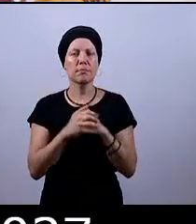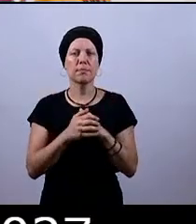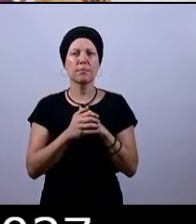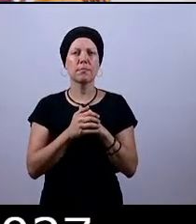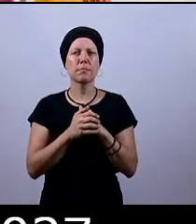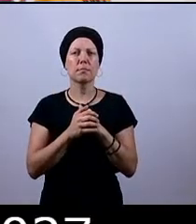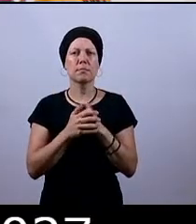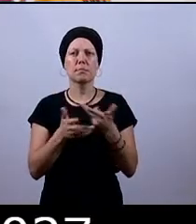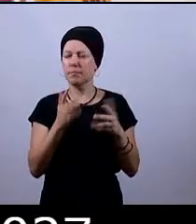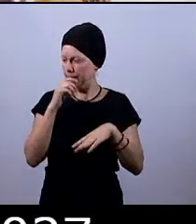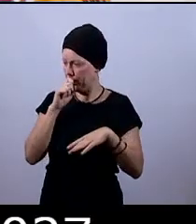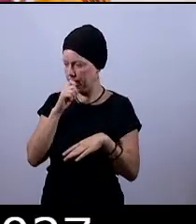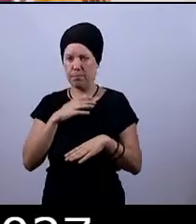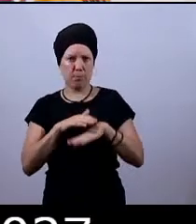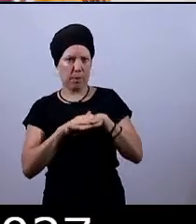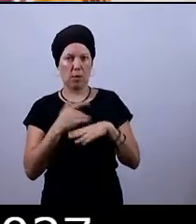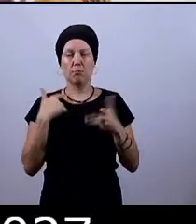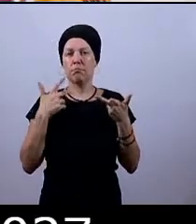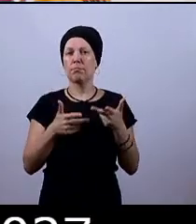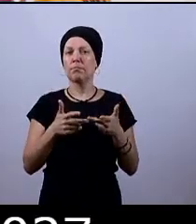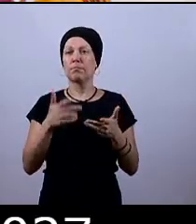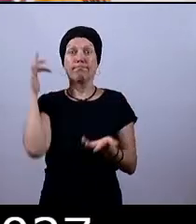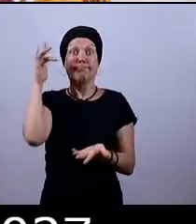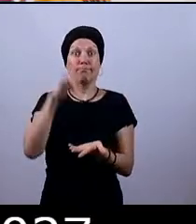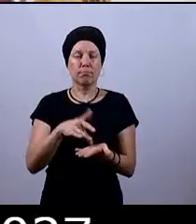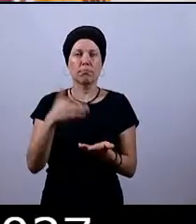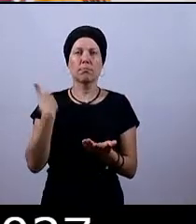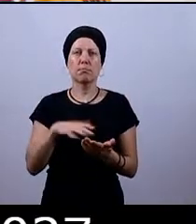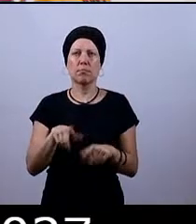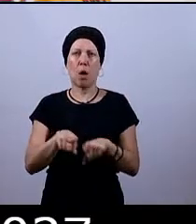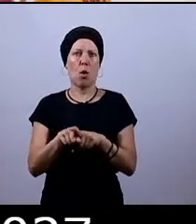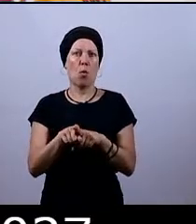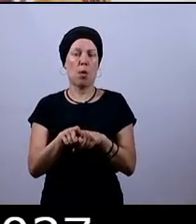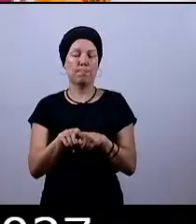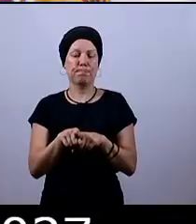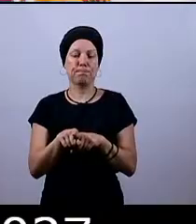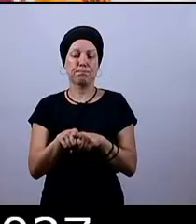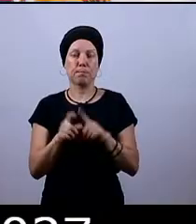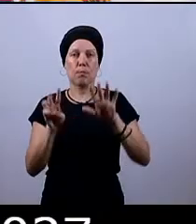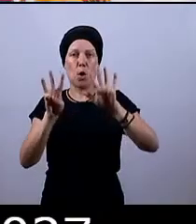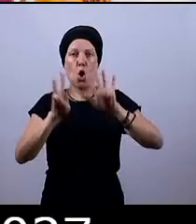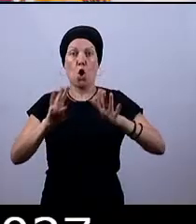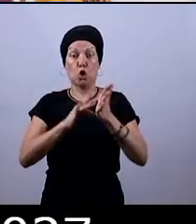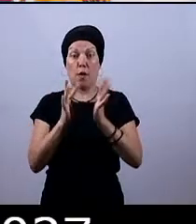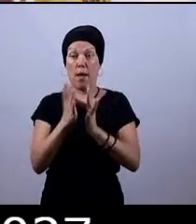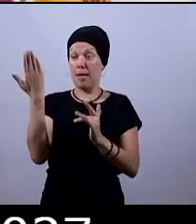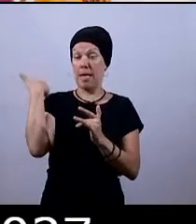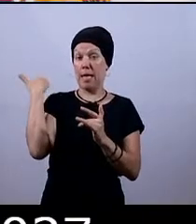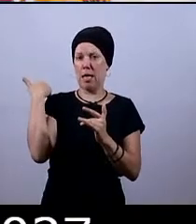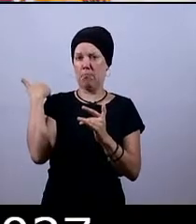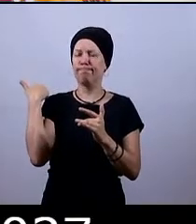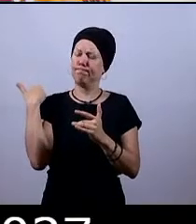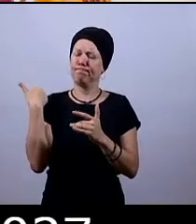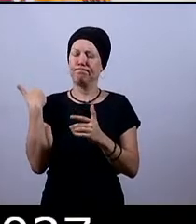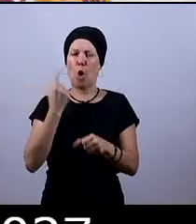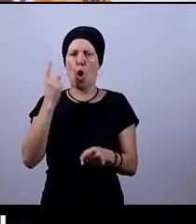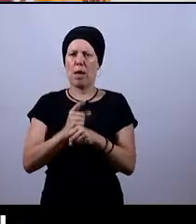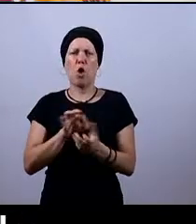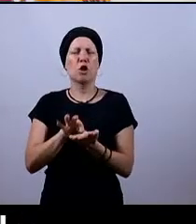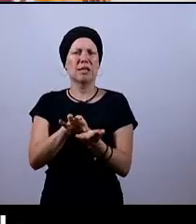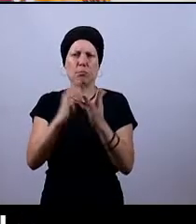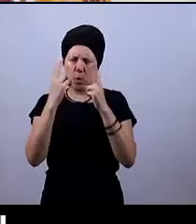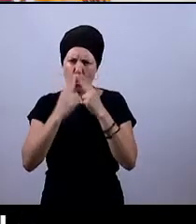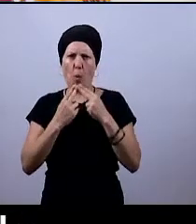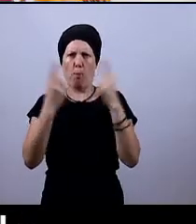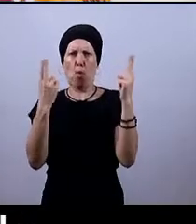llega tras ser declarada el pasado 8 de abril la obligación de servicio